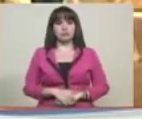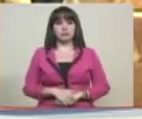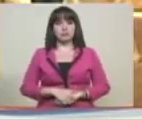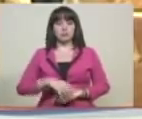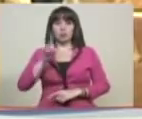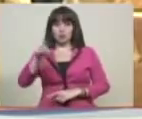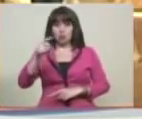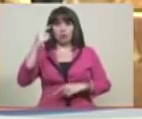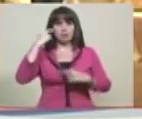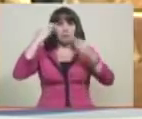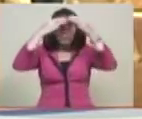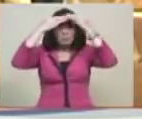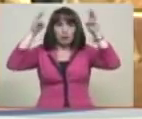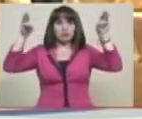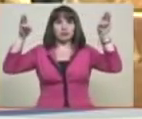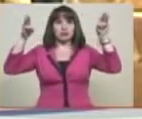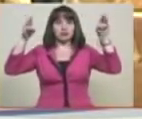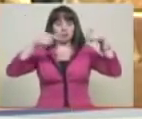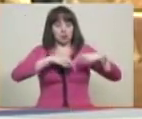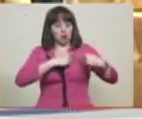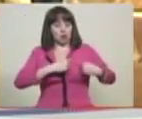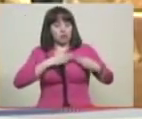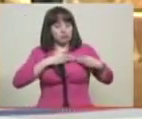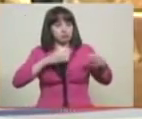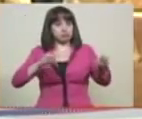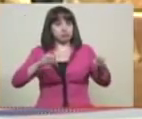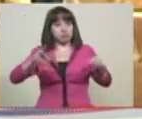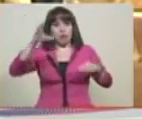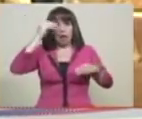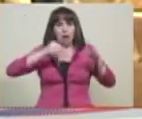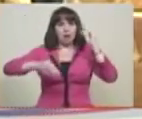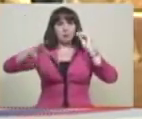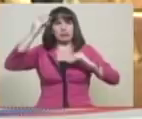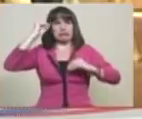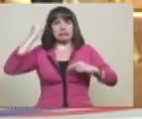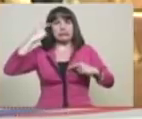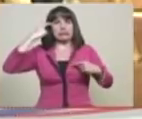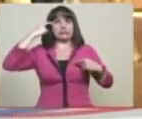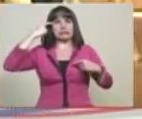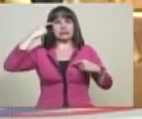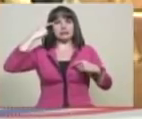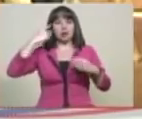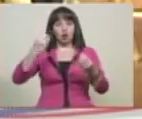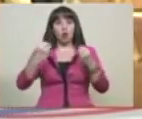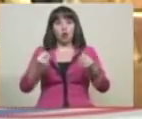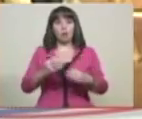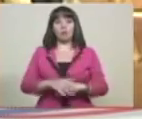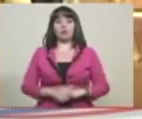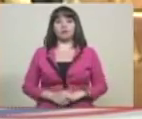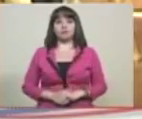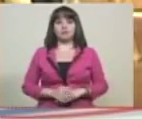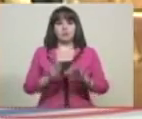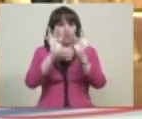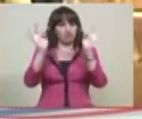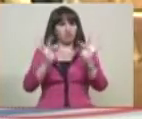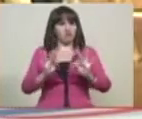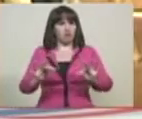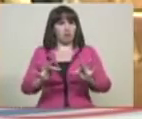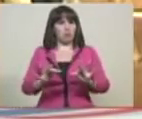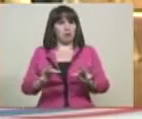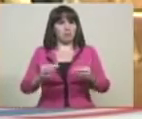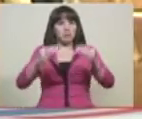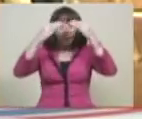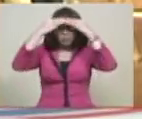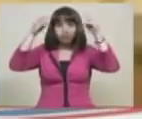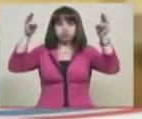abre tu corazón, abre tu mente. Como decía la canción de Trino Mora, ¿no es? Castro Soteldo. ¿Cómo era la canción? Abre